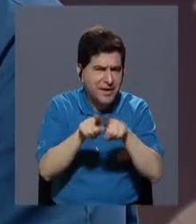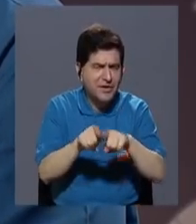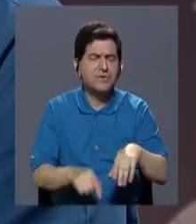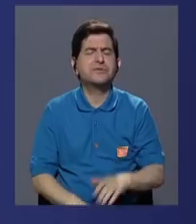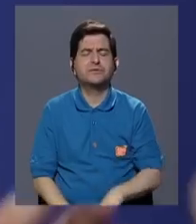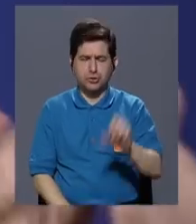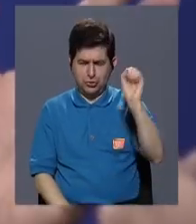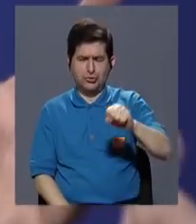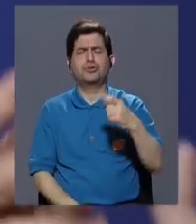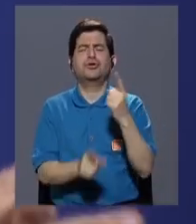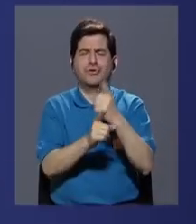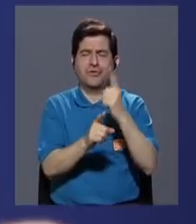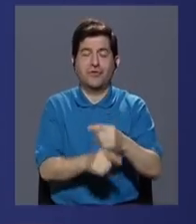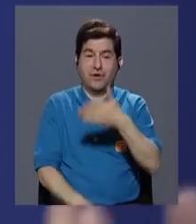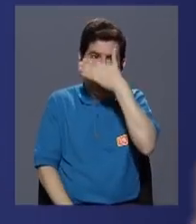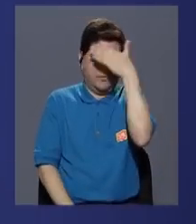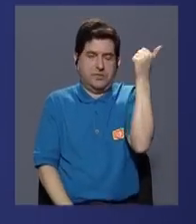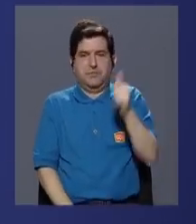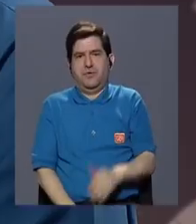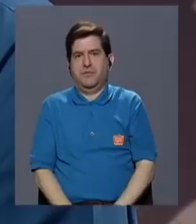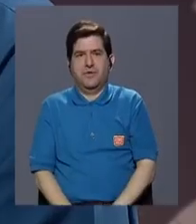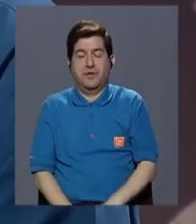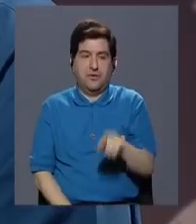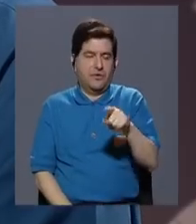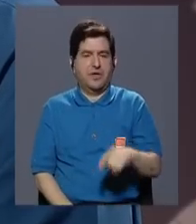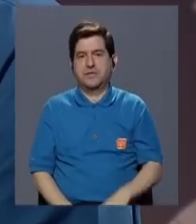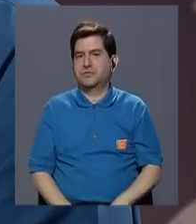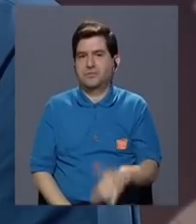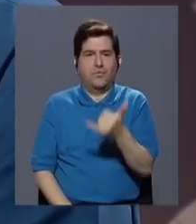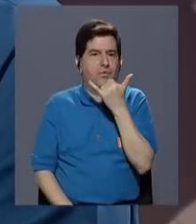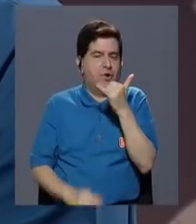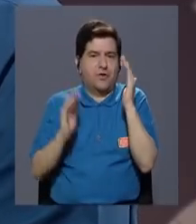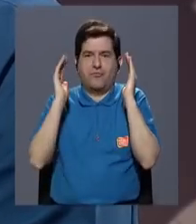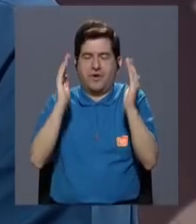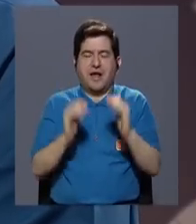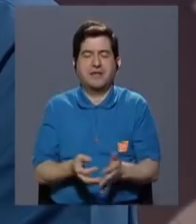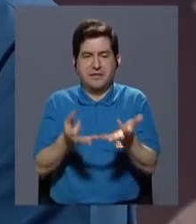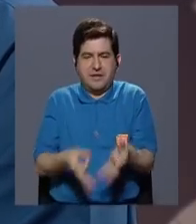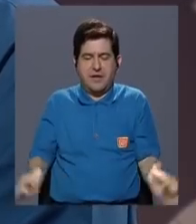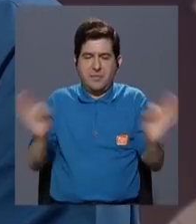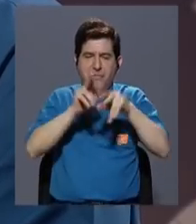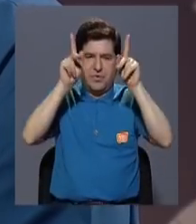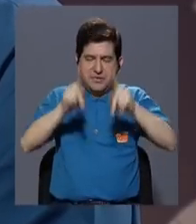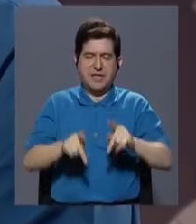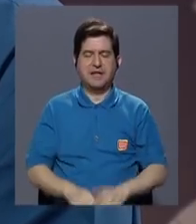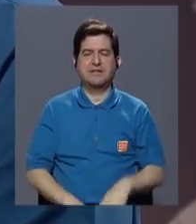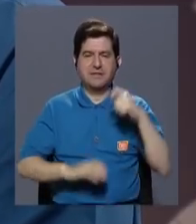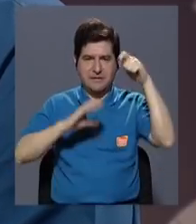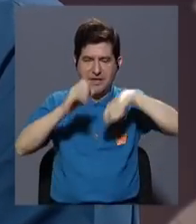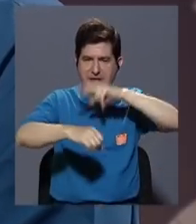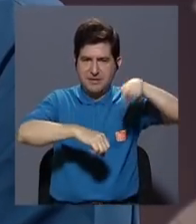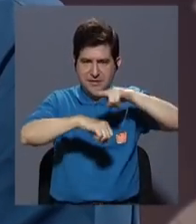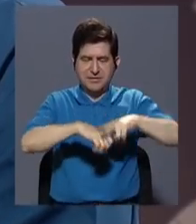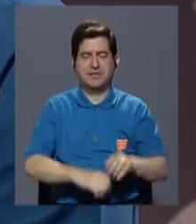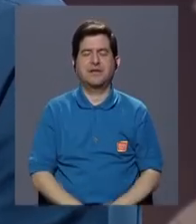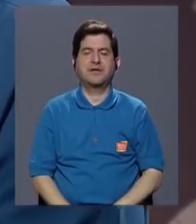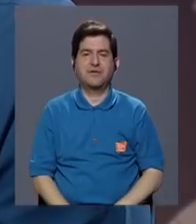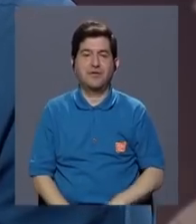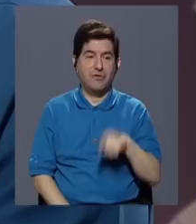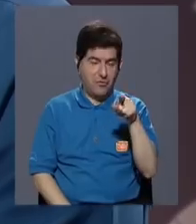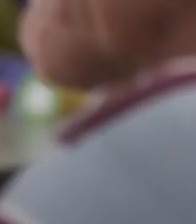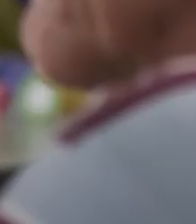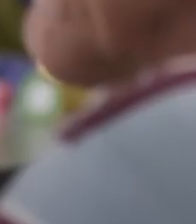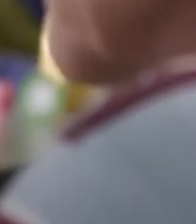exactamente si se olvida de don álvaro estoy haciendo una omisión una gran figura del cine nacional presidido en álvaro tuvimos el gusto de trabajar